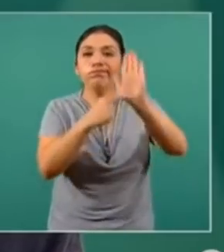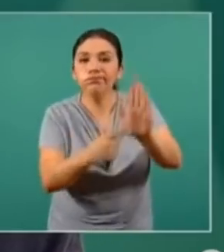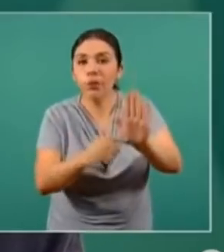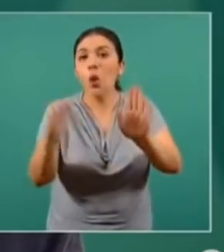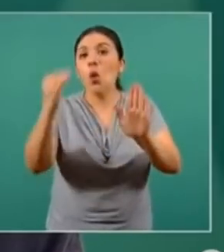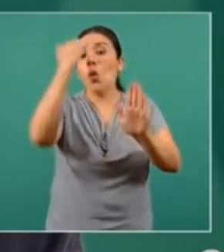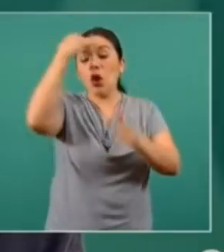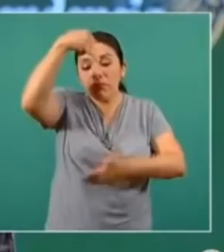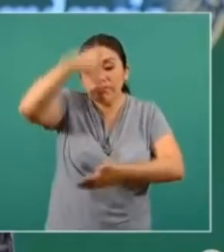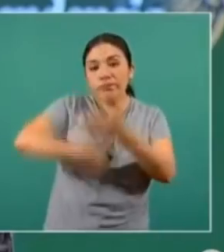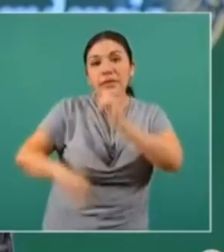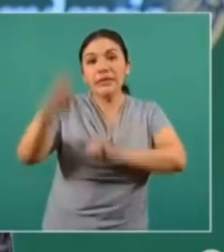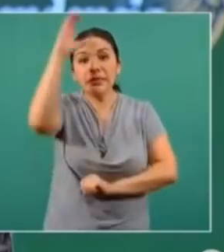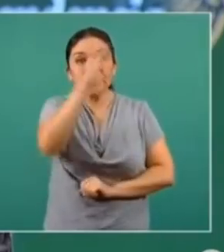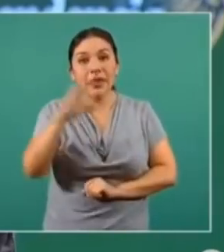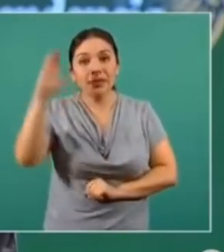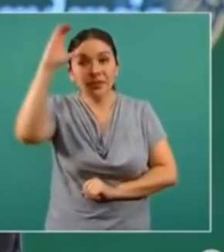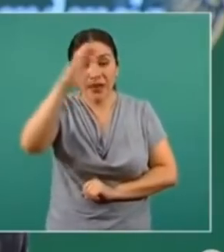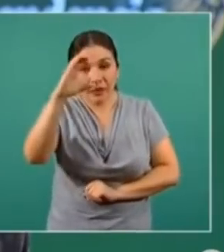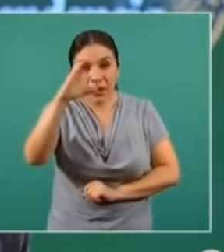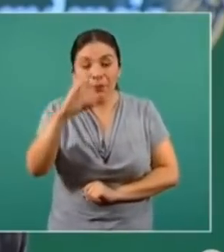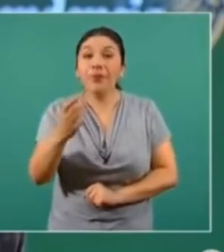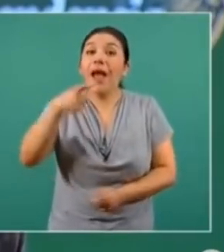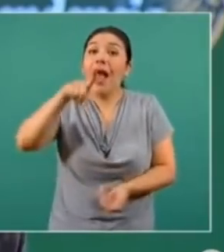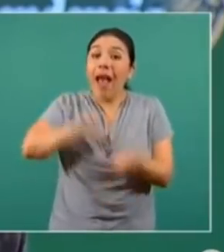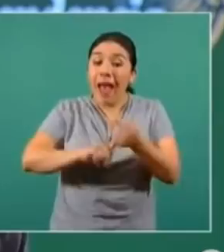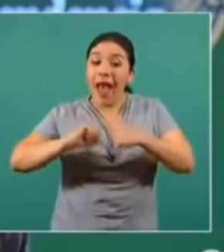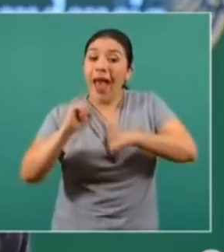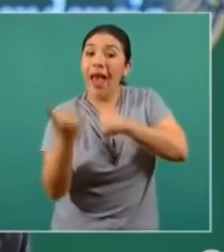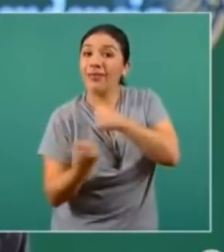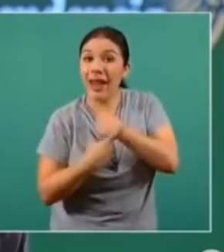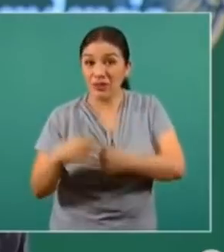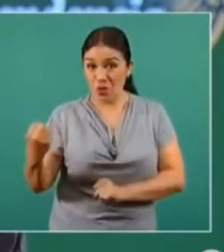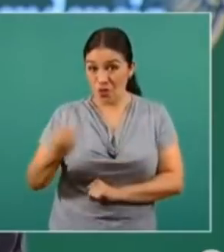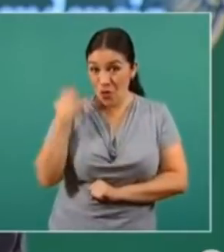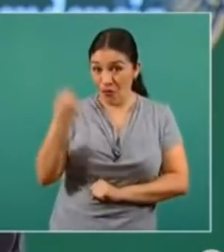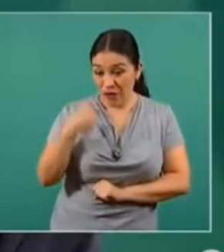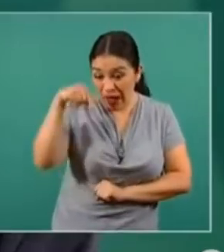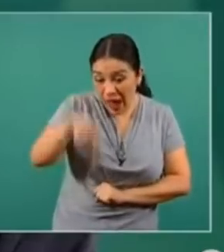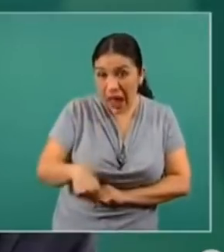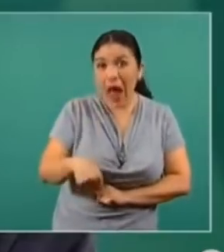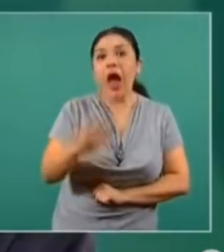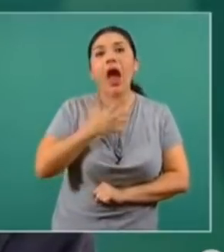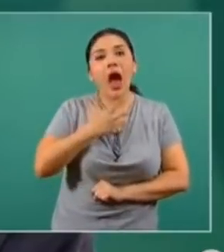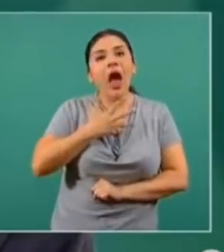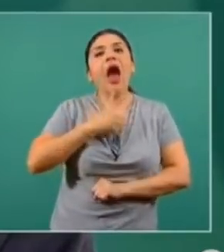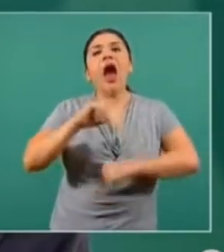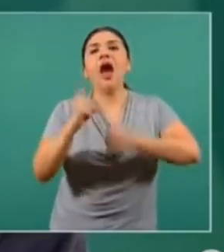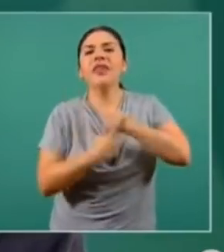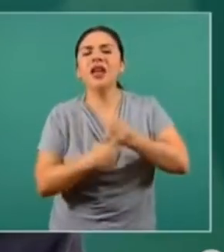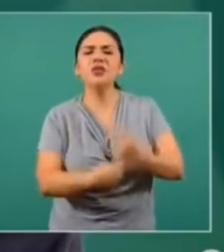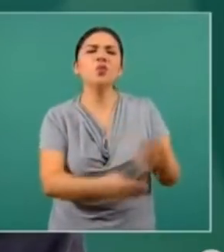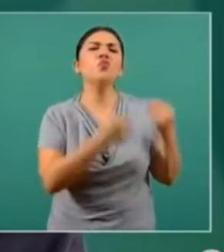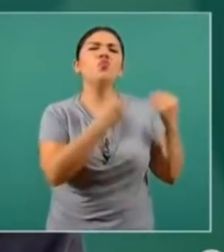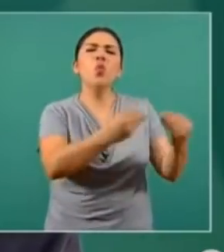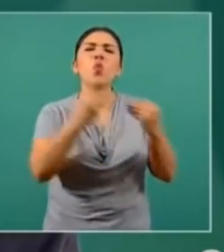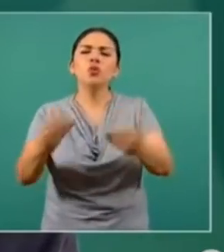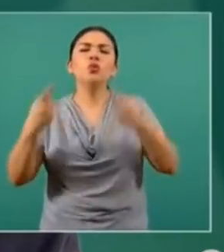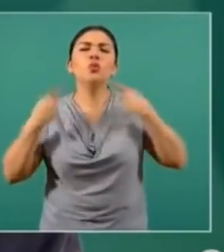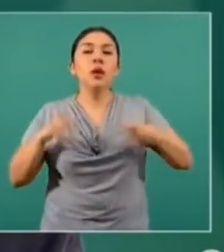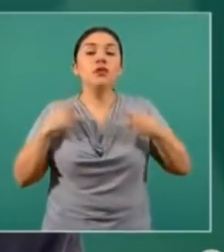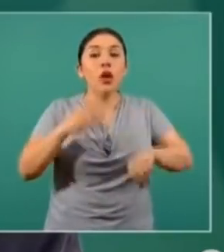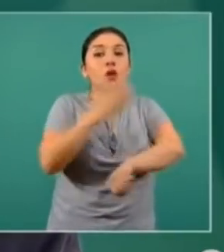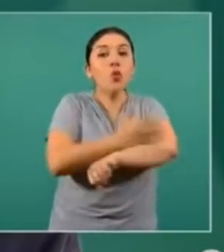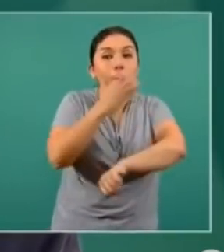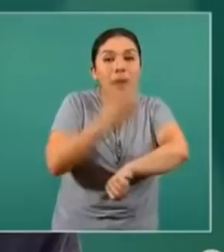el conocimiento científico. Y detrás de esta conferencia de prensa está una cantidad grande de